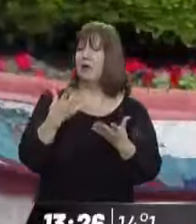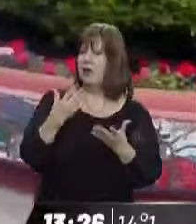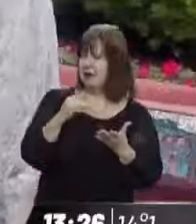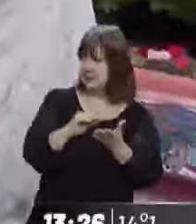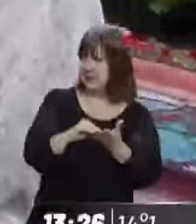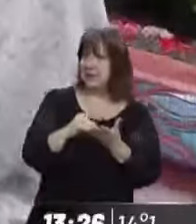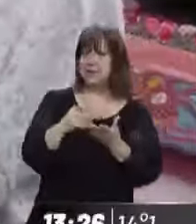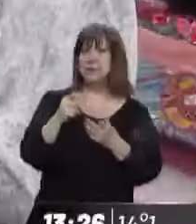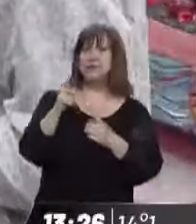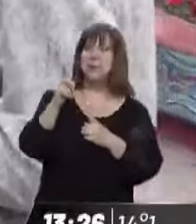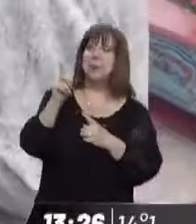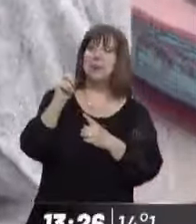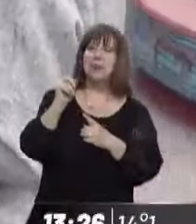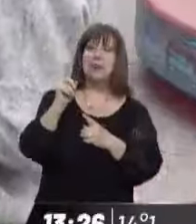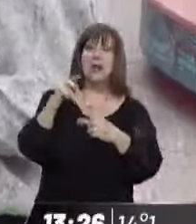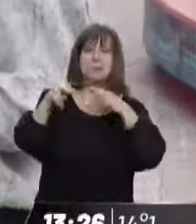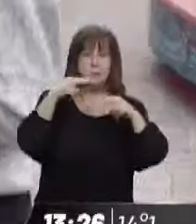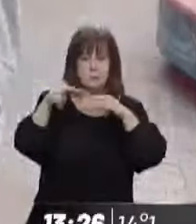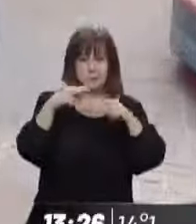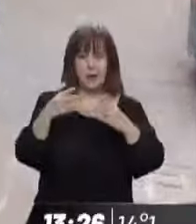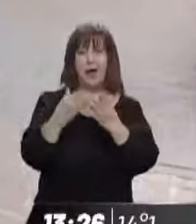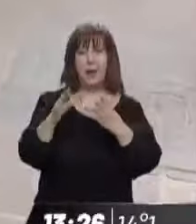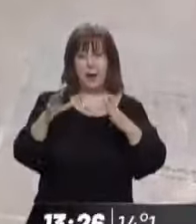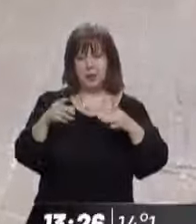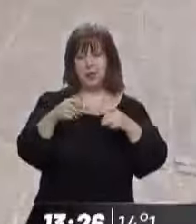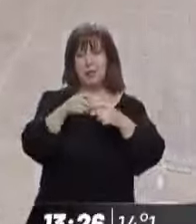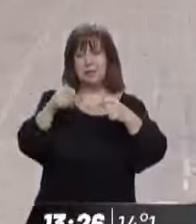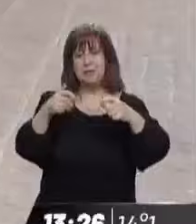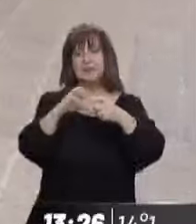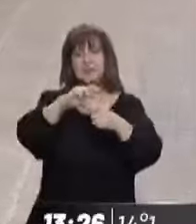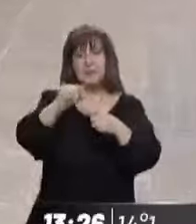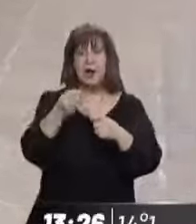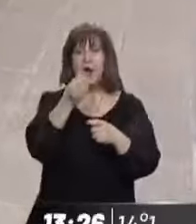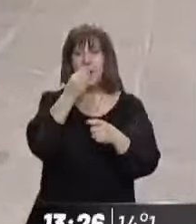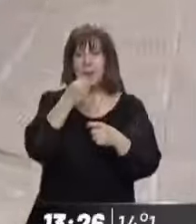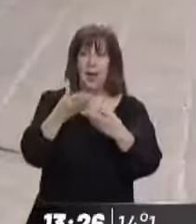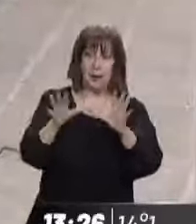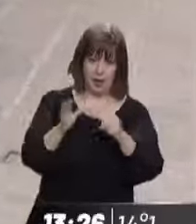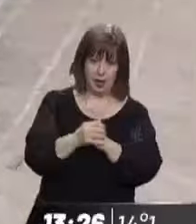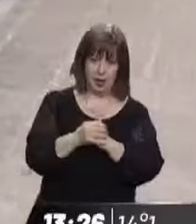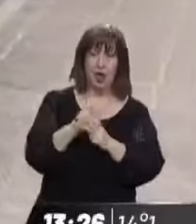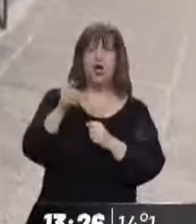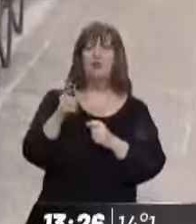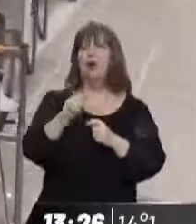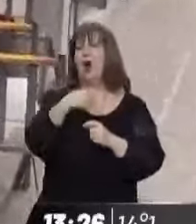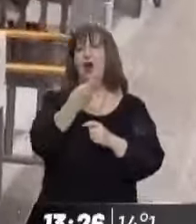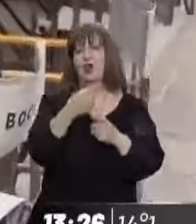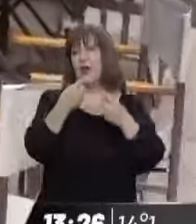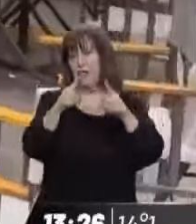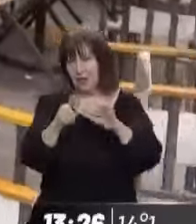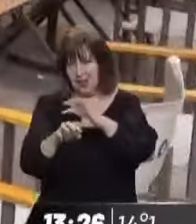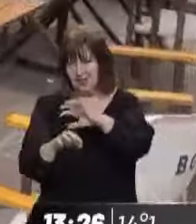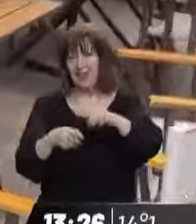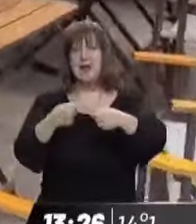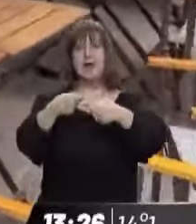que ver con el rubro gastronomía, pastelería y todo lo que tiene que ver con comida, porque ellos están en otro convenio. Por eso, cuando